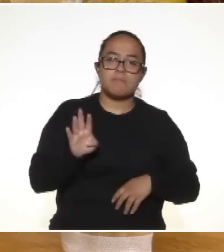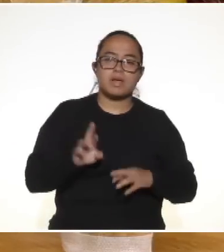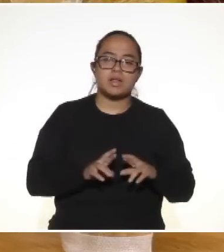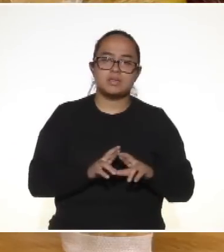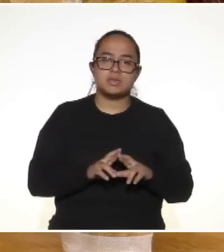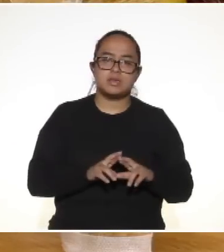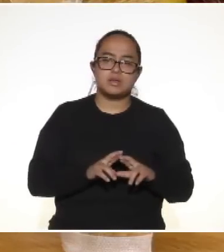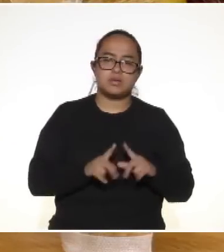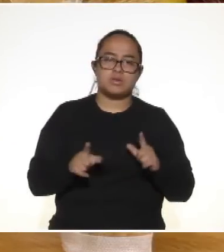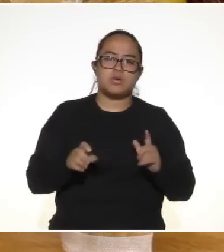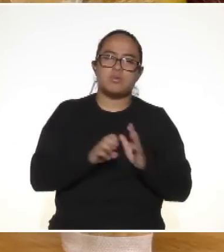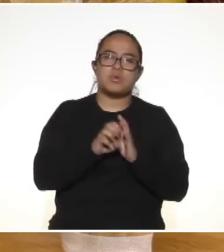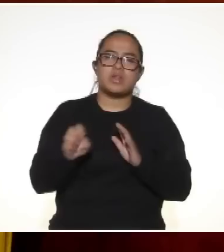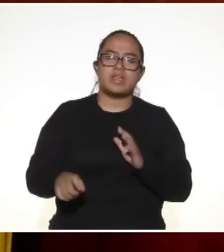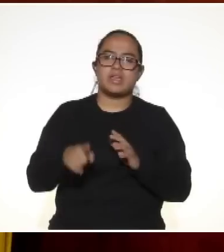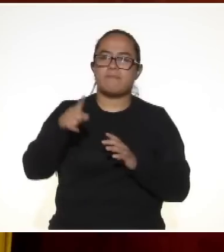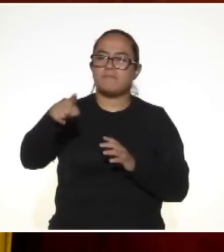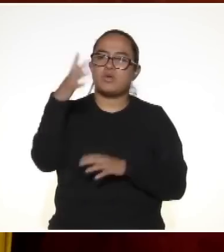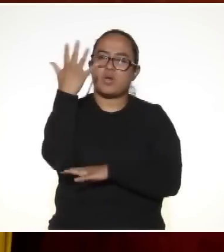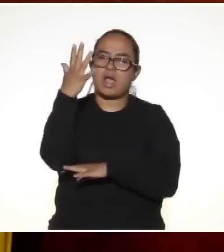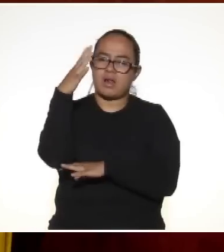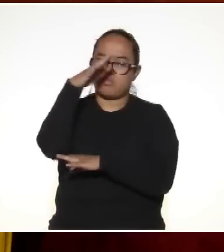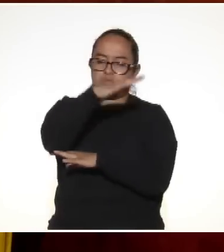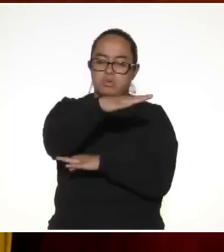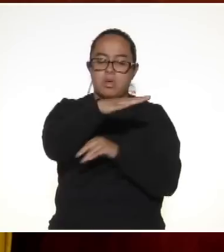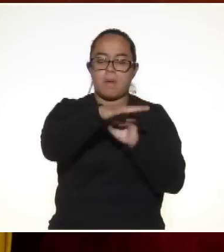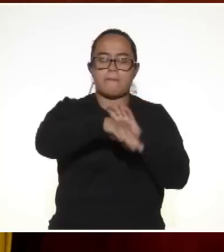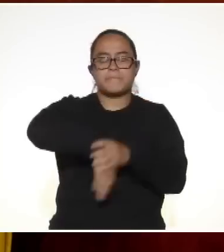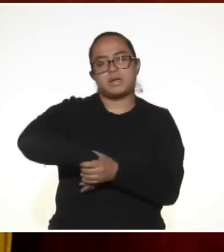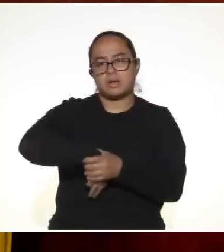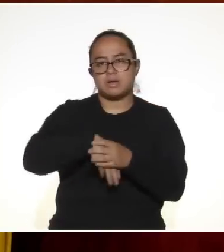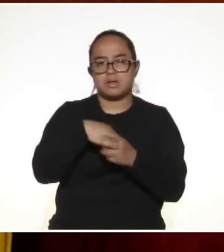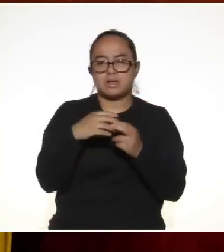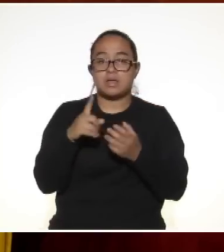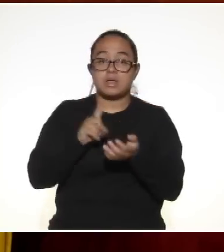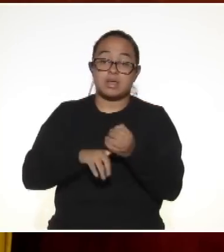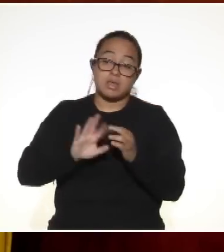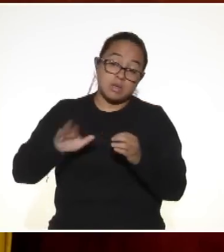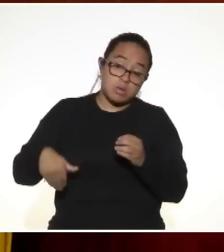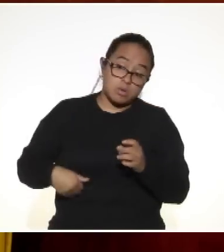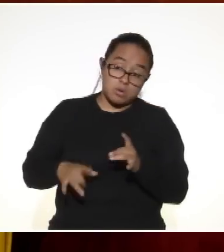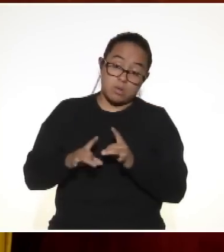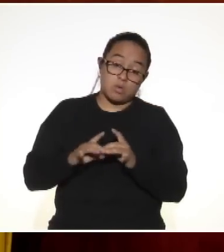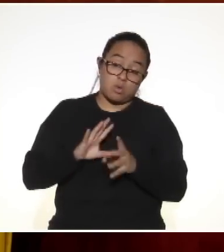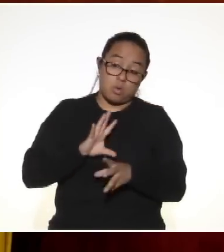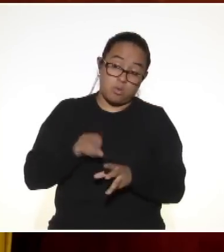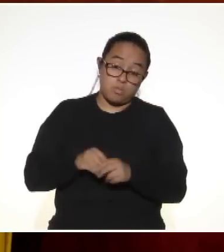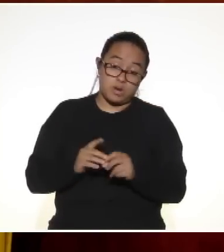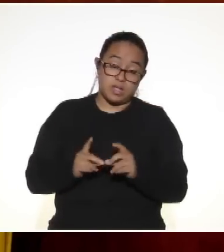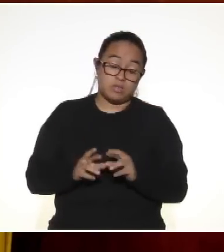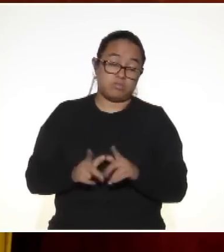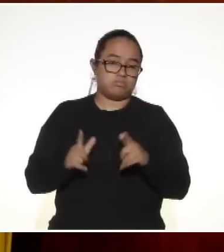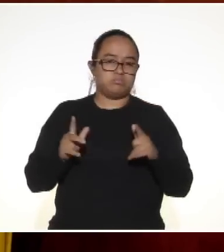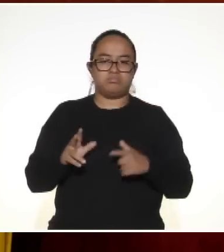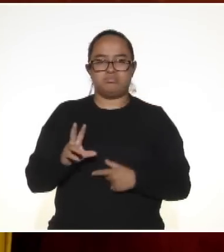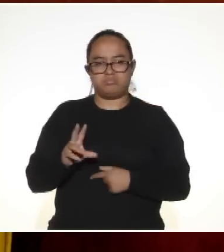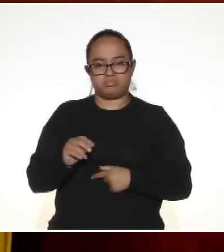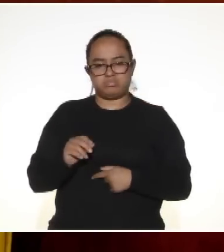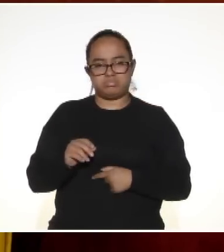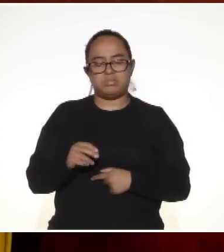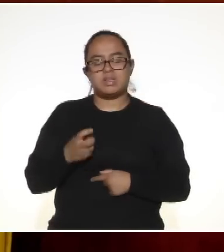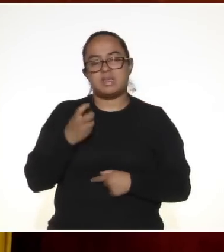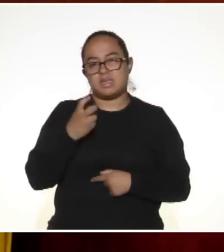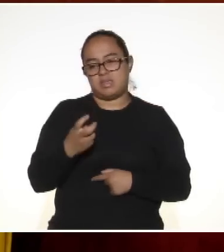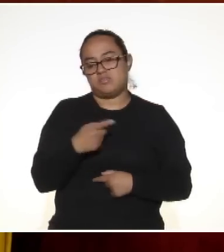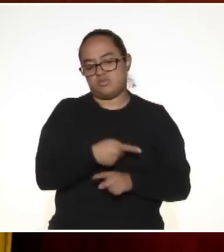una parte, como romper una rama que todavía está fresca y no se alcanza a fracturar por completo. Entonces, esa es una gran ventaja que tienen los niños,